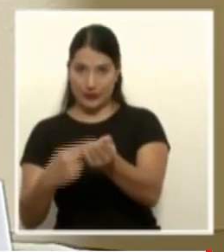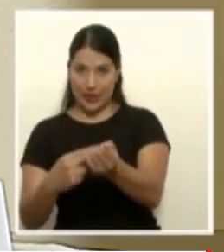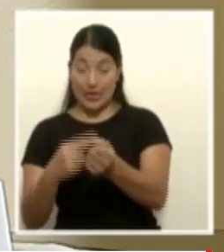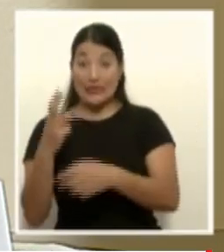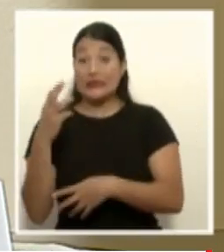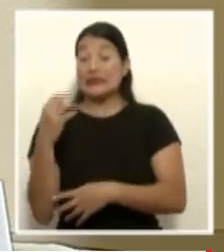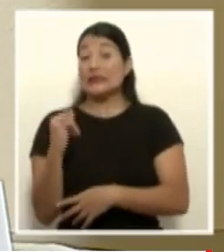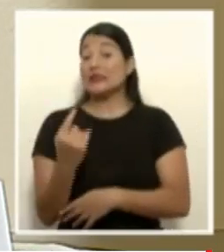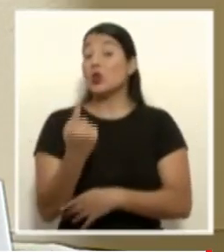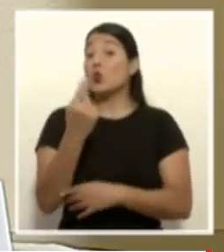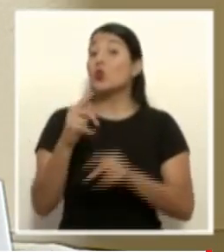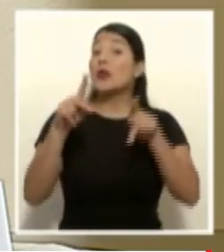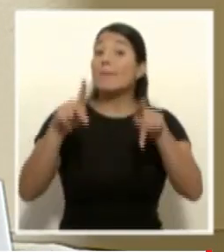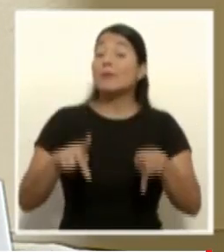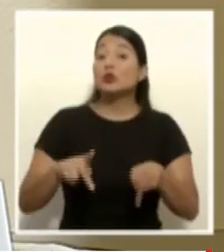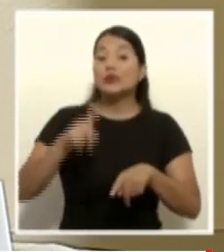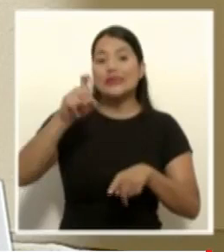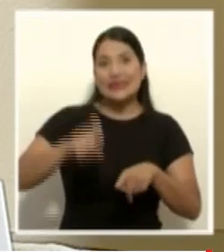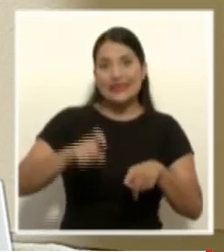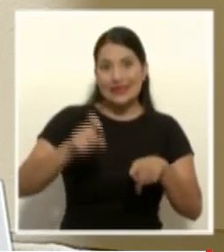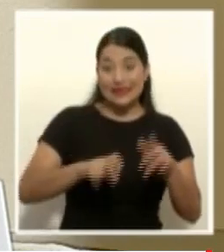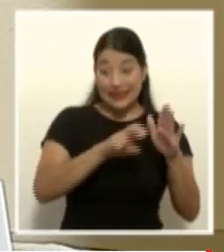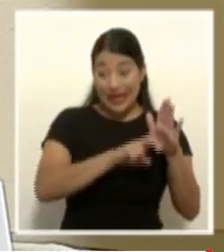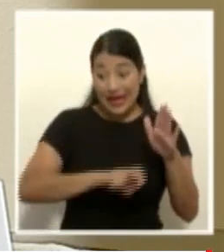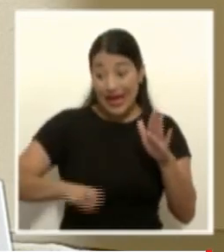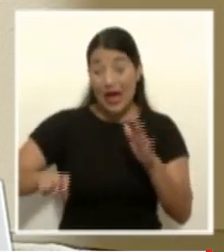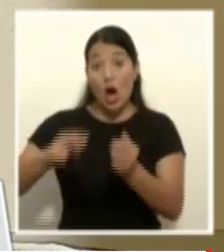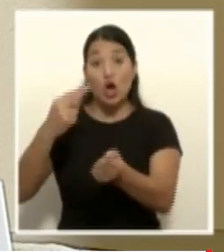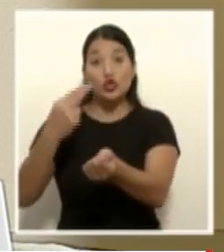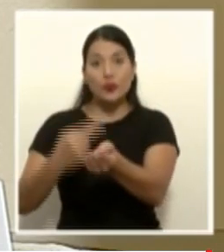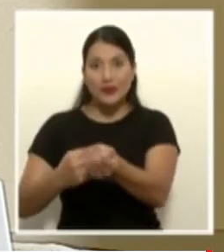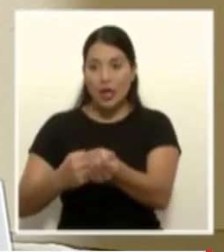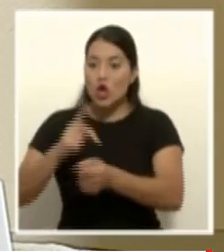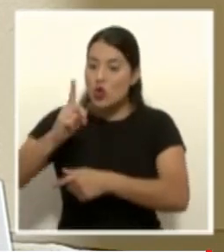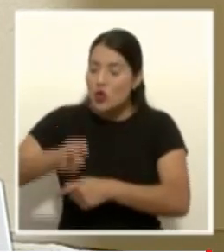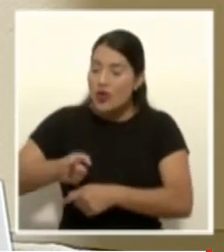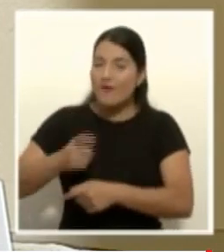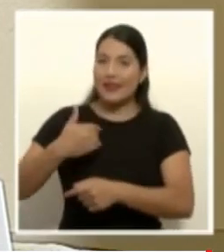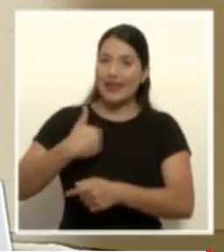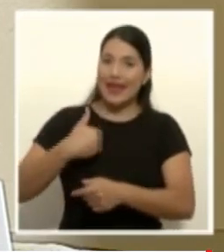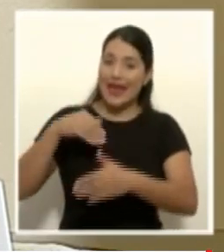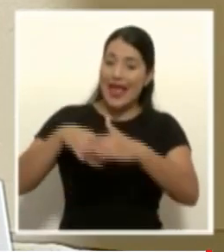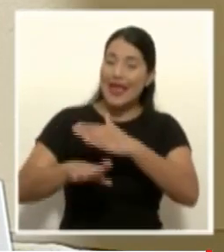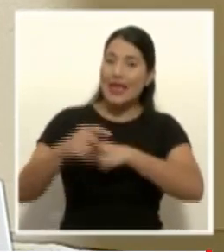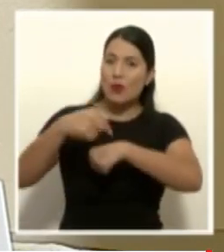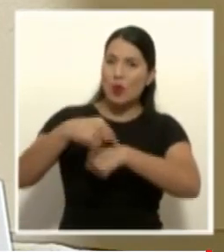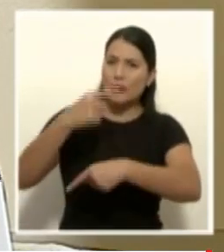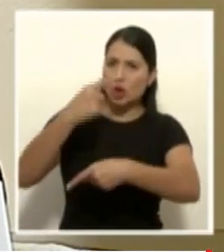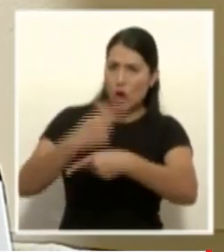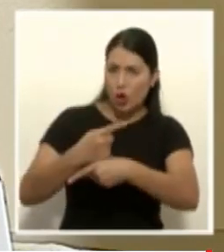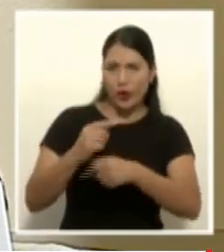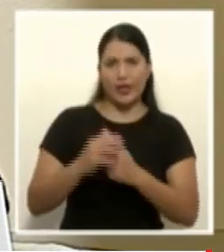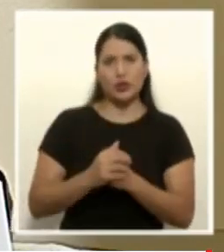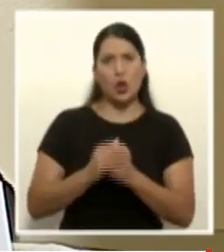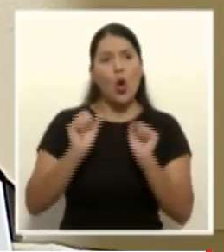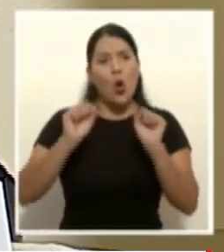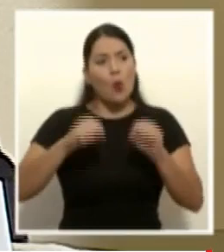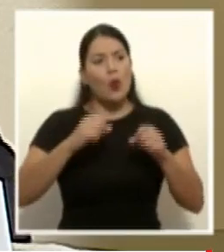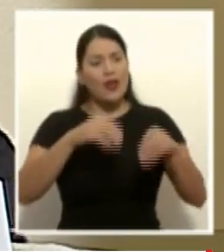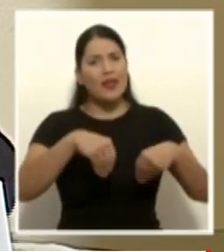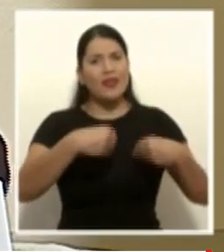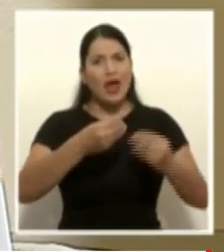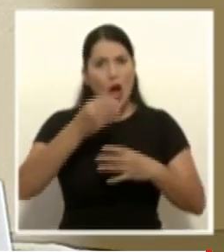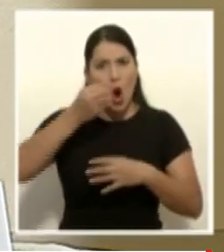paciente necesita de hospitalización, lo obtenga de manera oportuna. Ahí le podemos dar oxígeno, podemos comenzar a darle